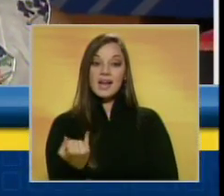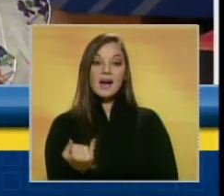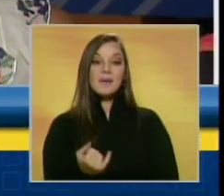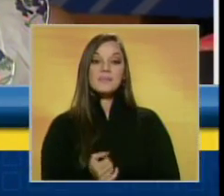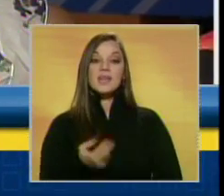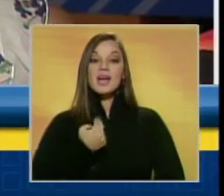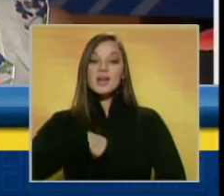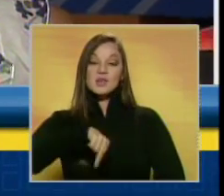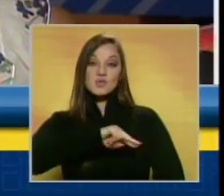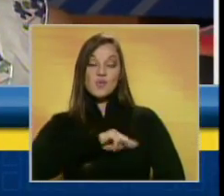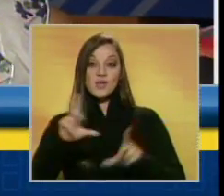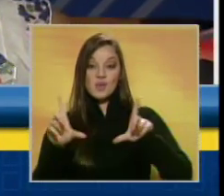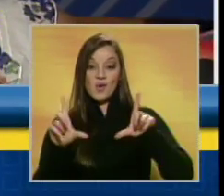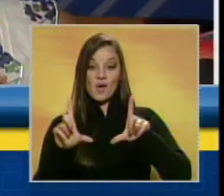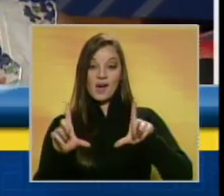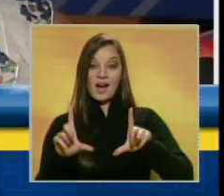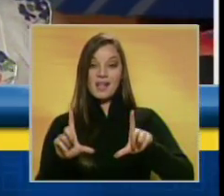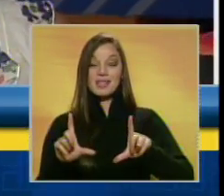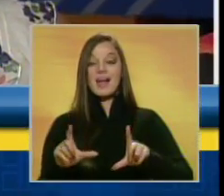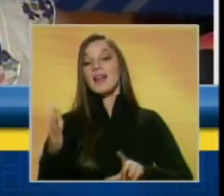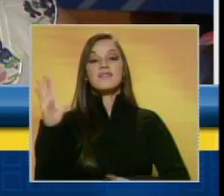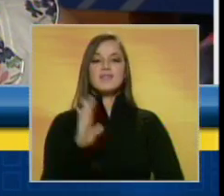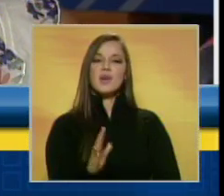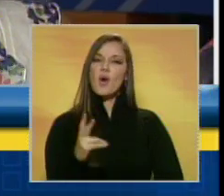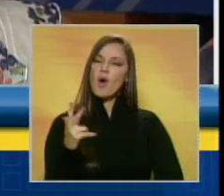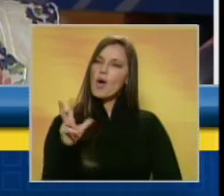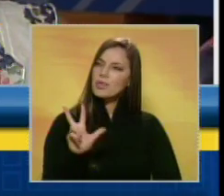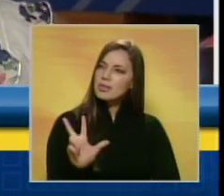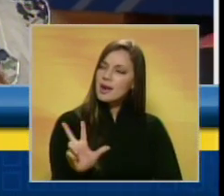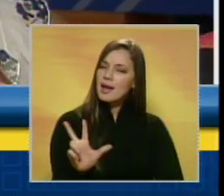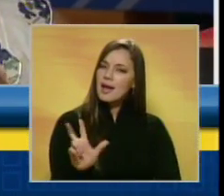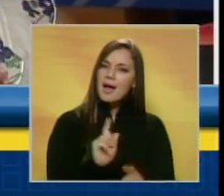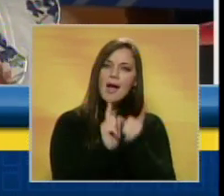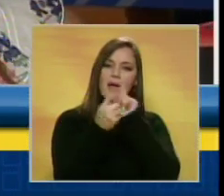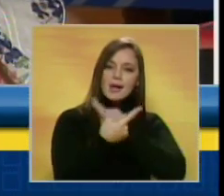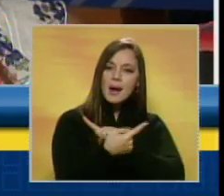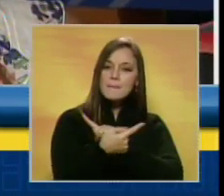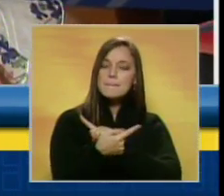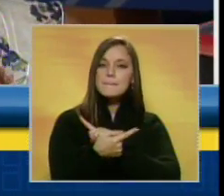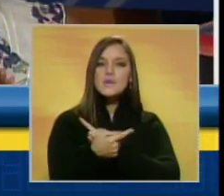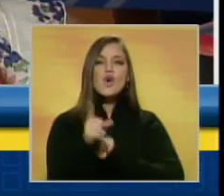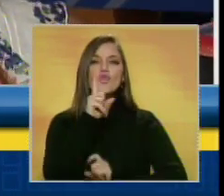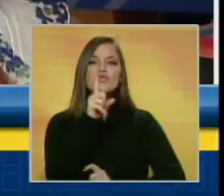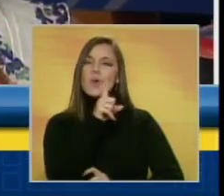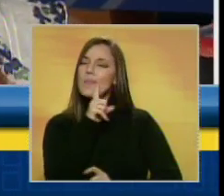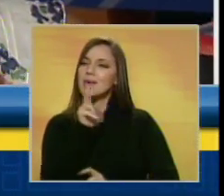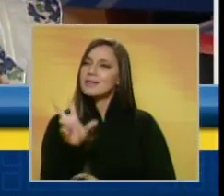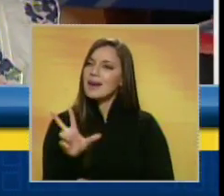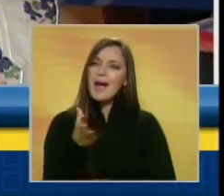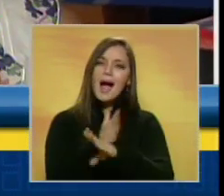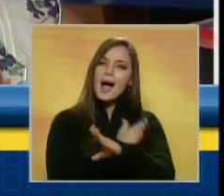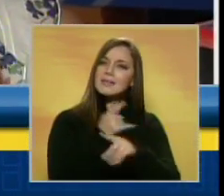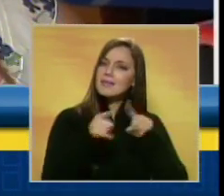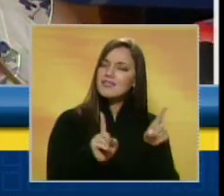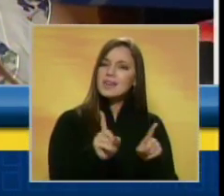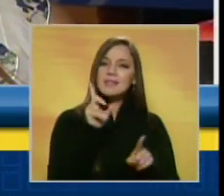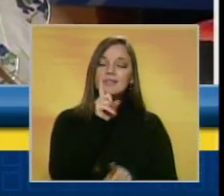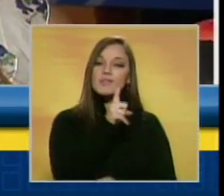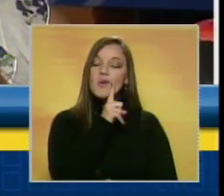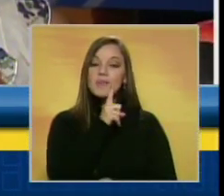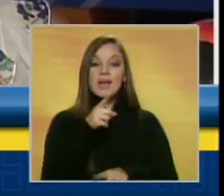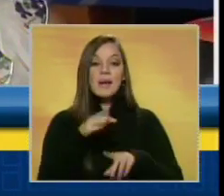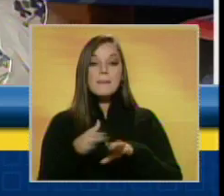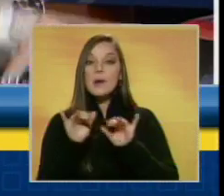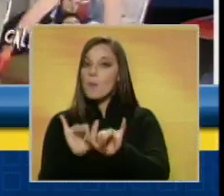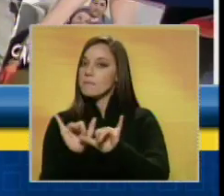en nuestro canal de visita Los Tres, este grupo que cambió de nombre, pero no cambió de ritmo porque siguen teniendo canciones románticas y por